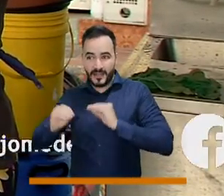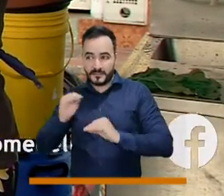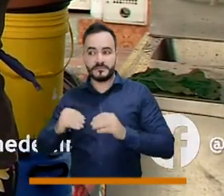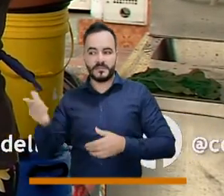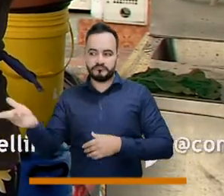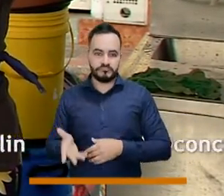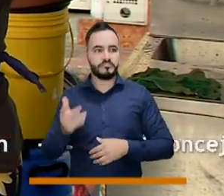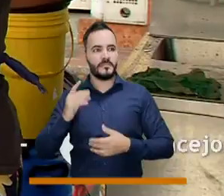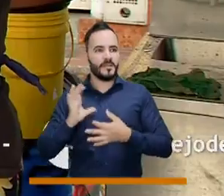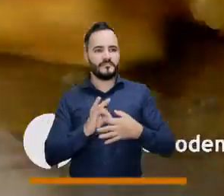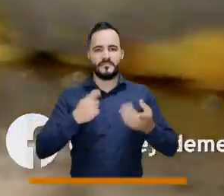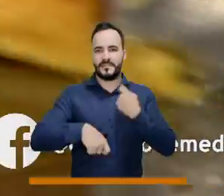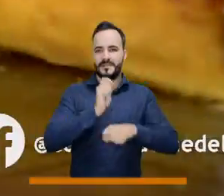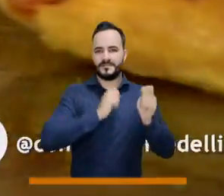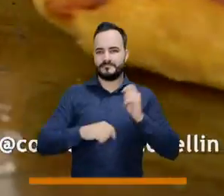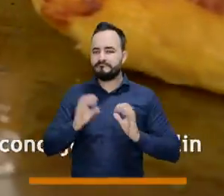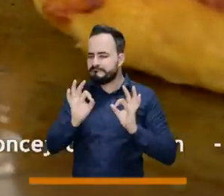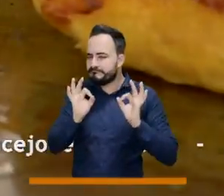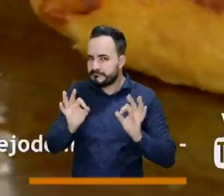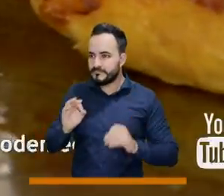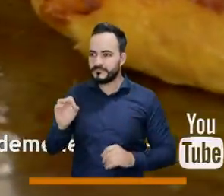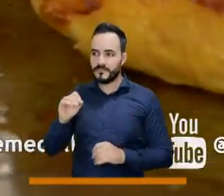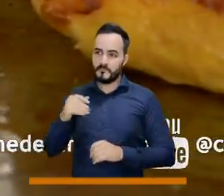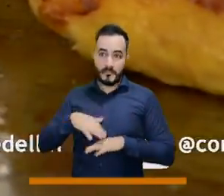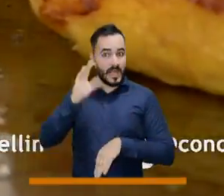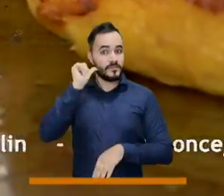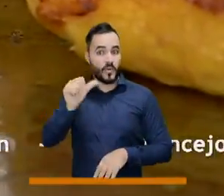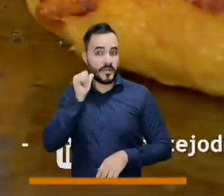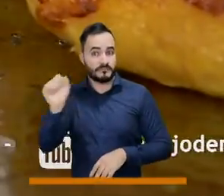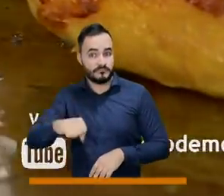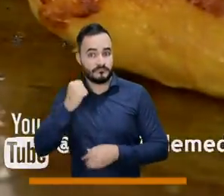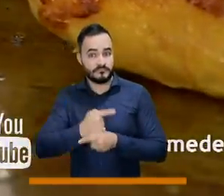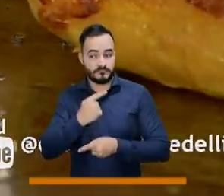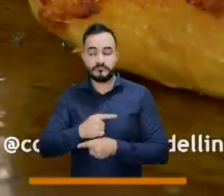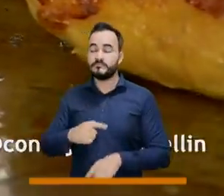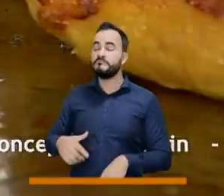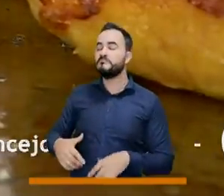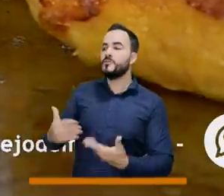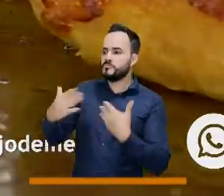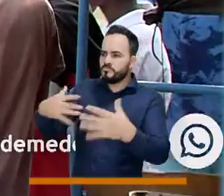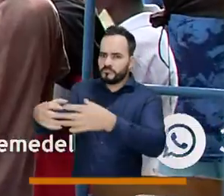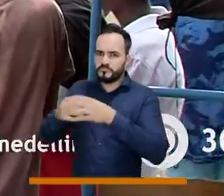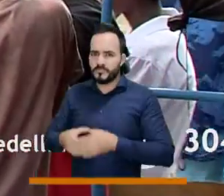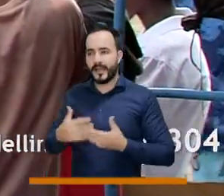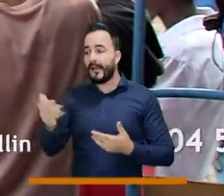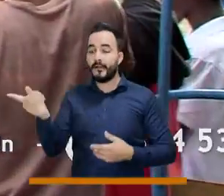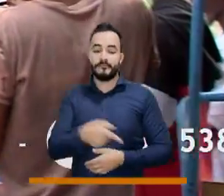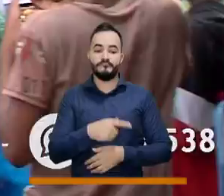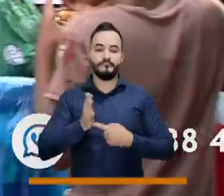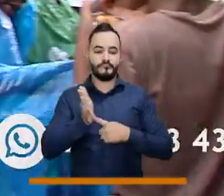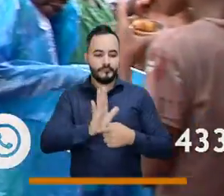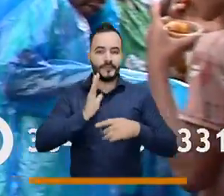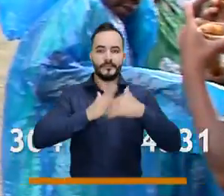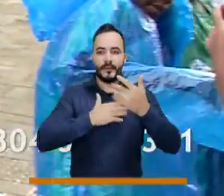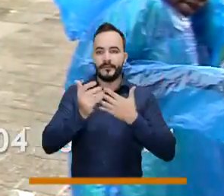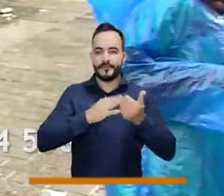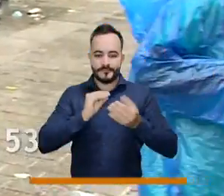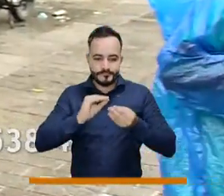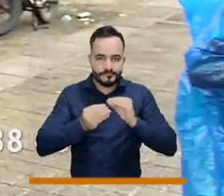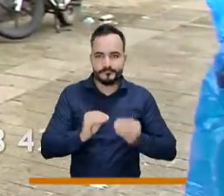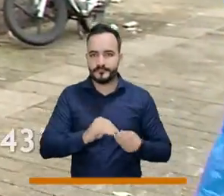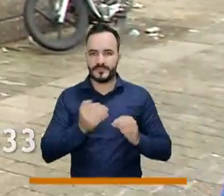esas personas que están ahí, esas mujeres empoderadas, que no solamente queremos que vengan a hacer una manualidad, sino que sus manos